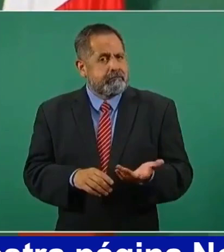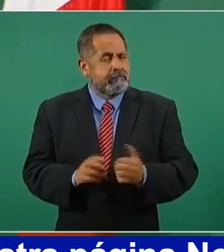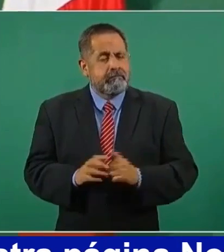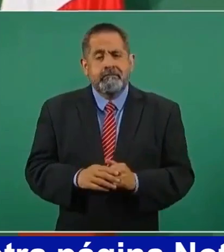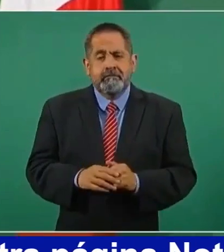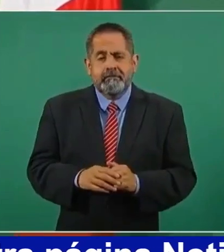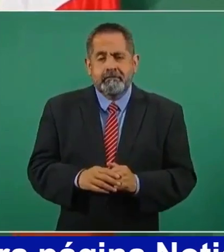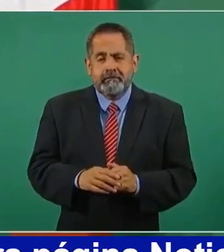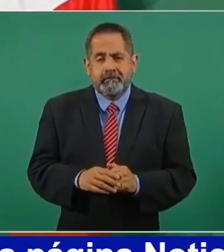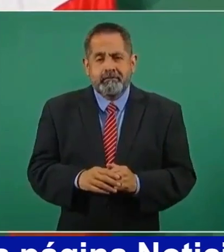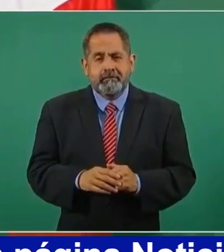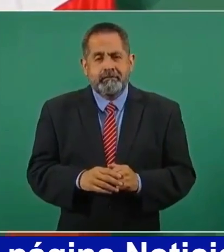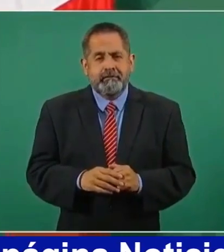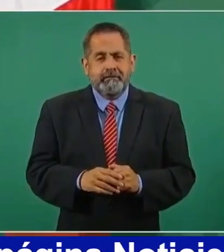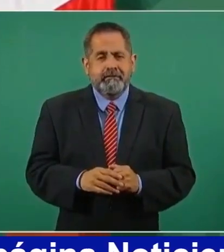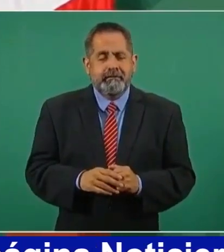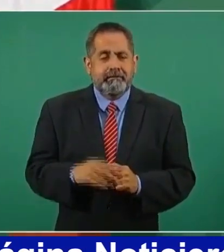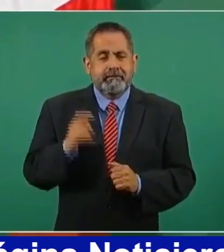Eso